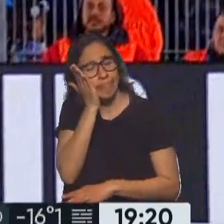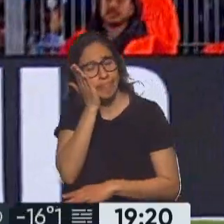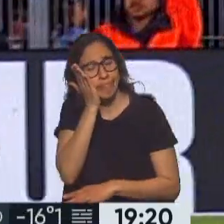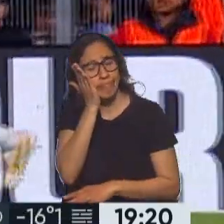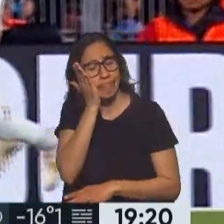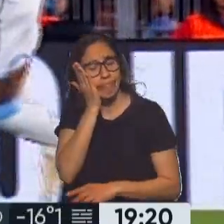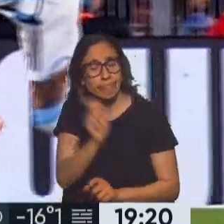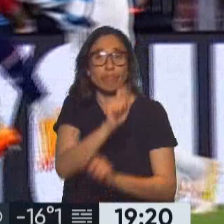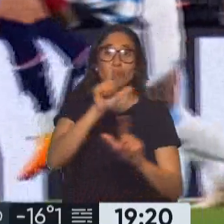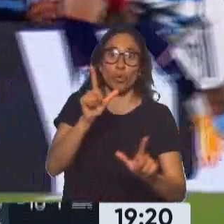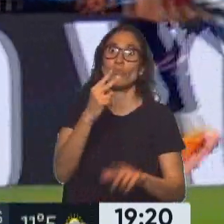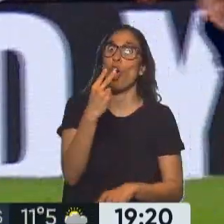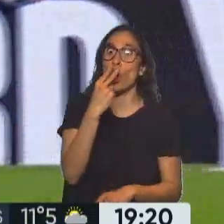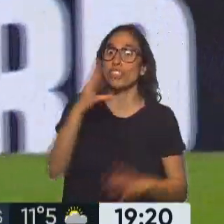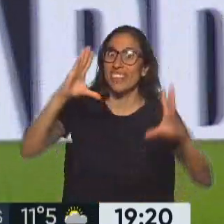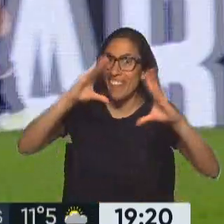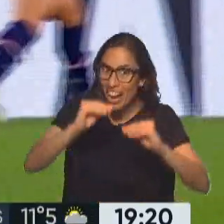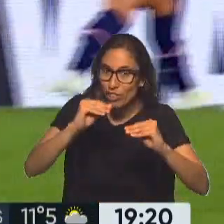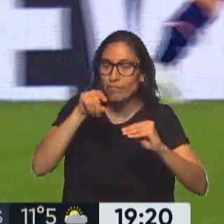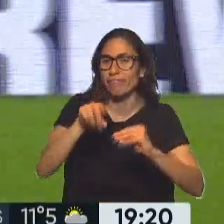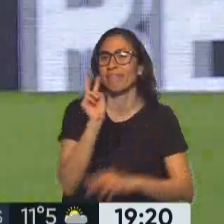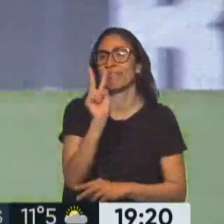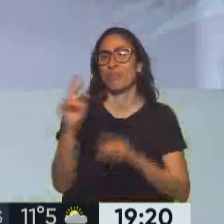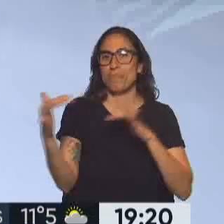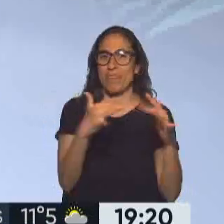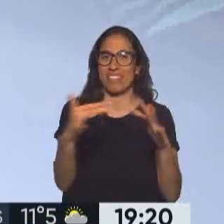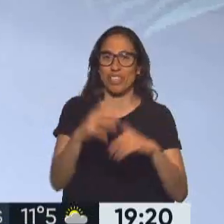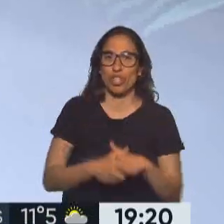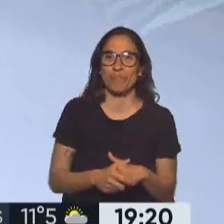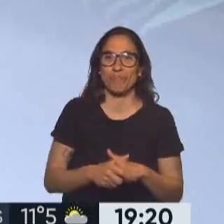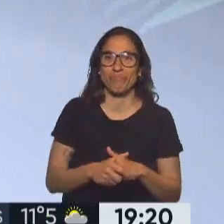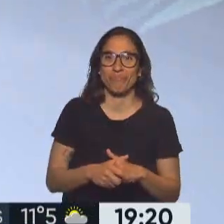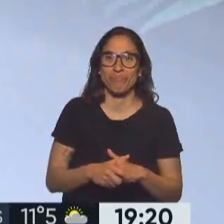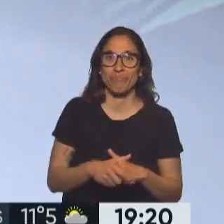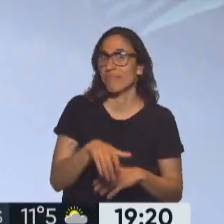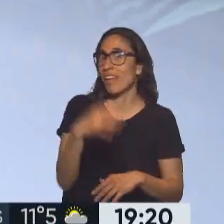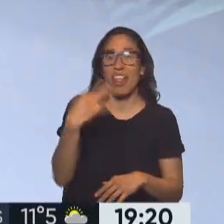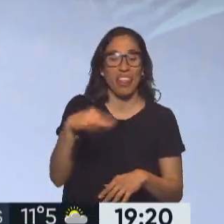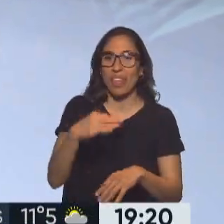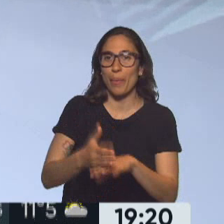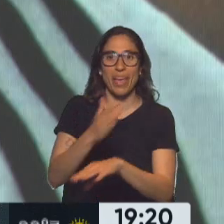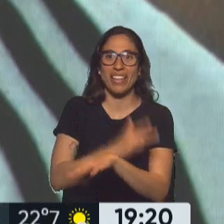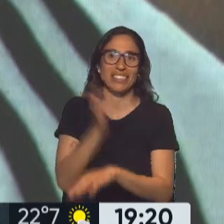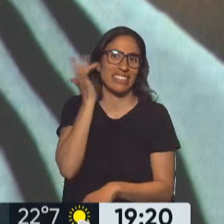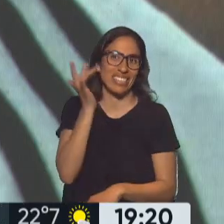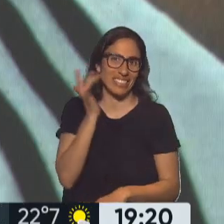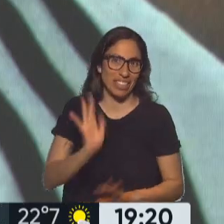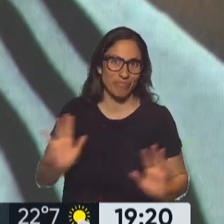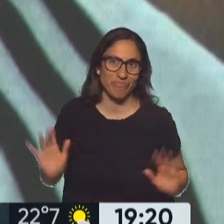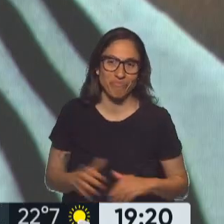qué hora hay que levantarse? A las 2 y media, 3 de la madrugada. Y bueno, 3 horitas. Hay que meterle siesta. Recordemos, por diferencia horaria, el